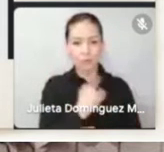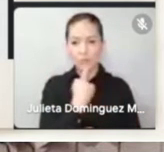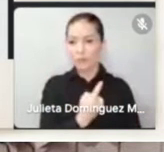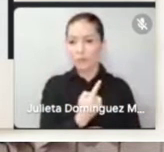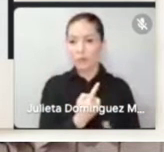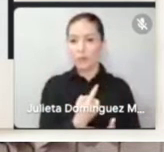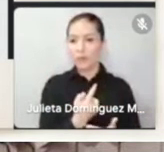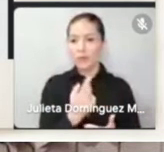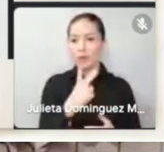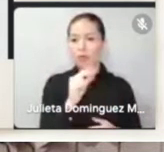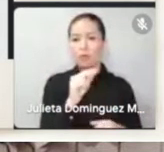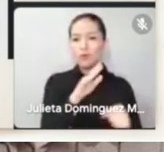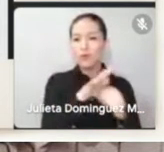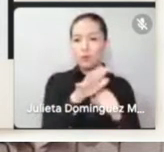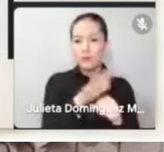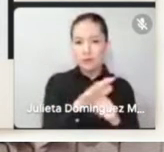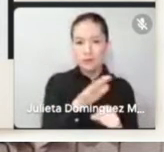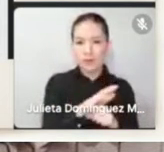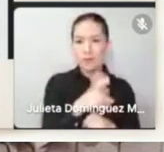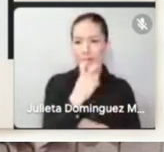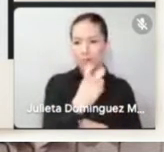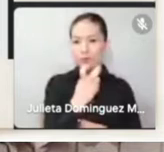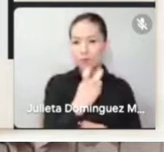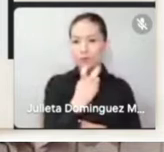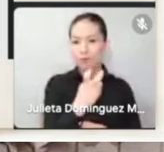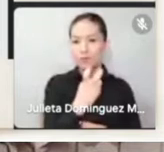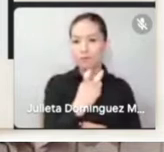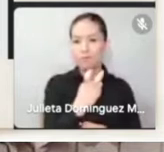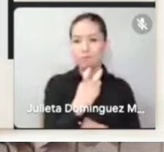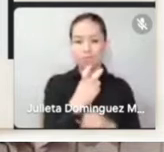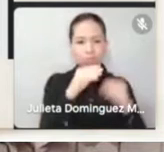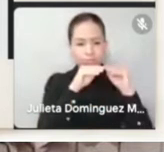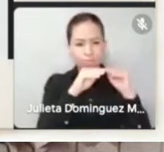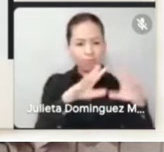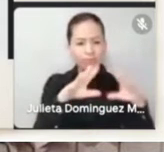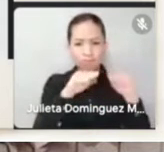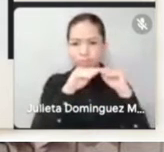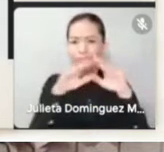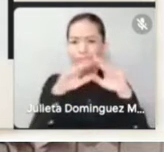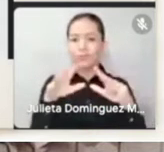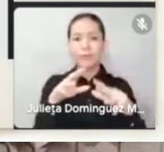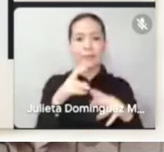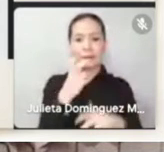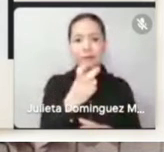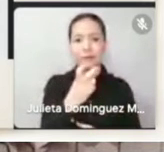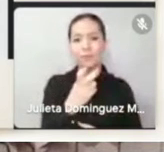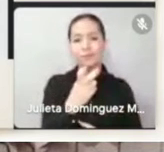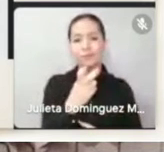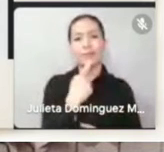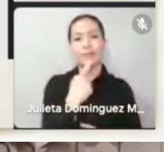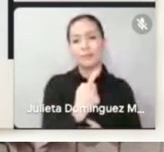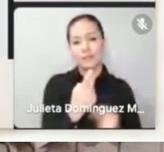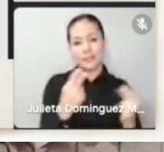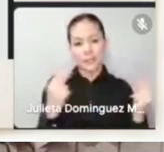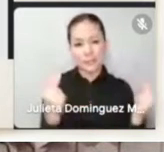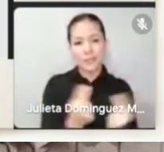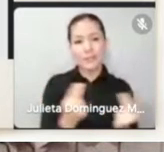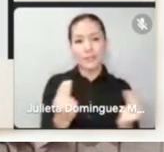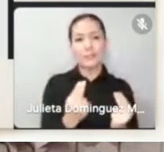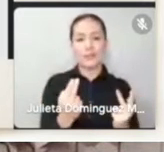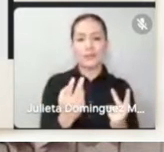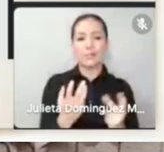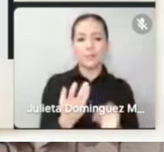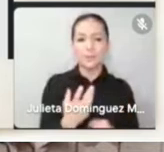el alcance o las interacciones que tuvo cada una de las publicaciones, sino que es necesario aportar medios de convicción